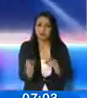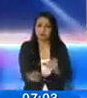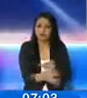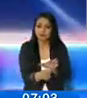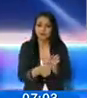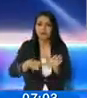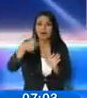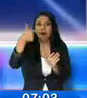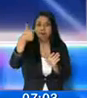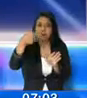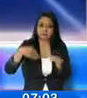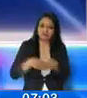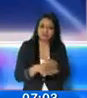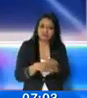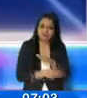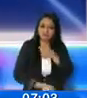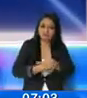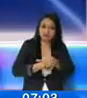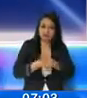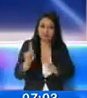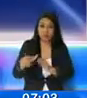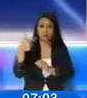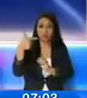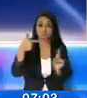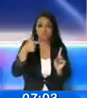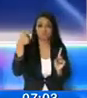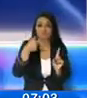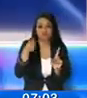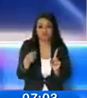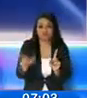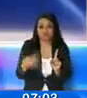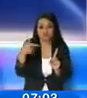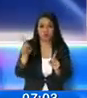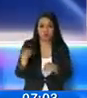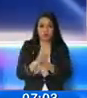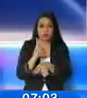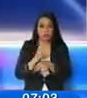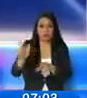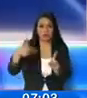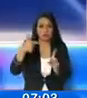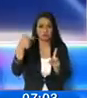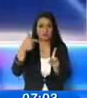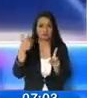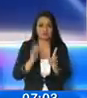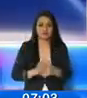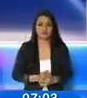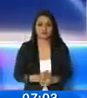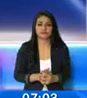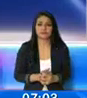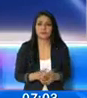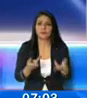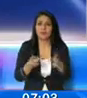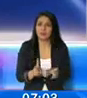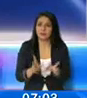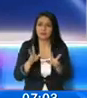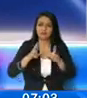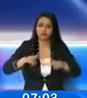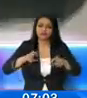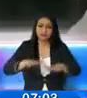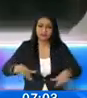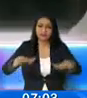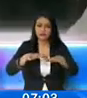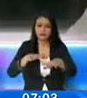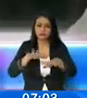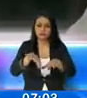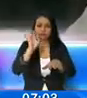armas. Un revólver es con la que fue victimado García, también dentro del trabajo que se realizó. Se